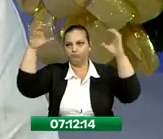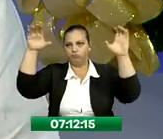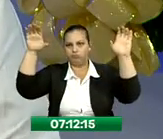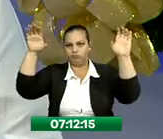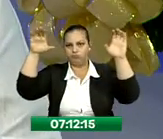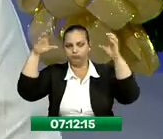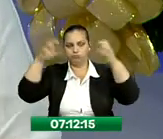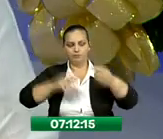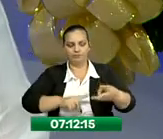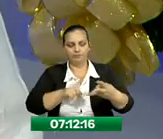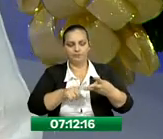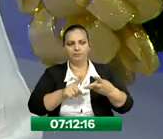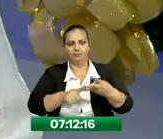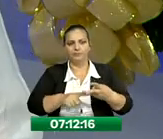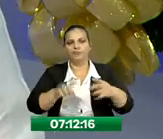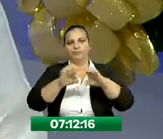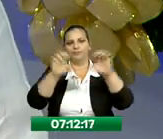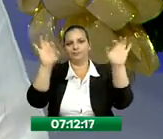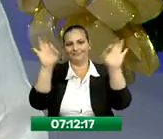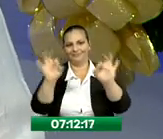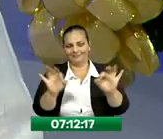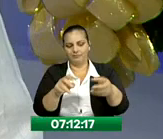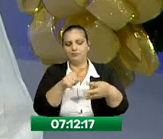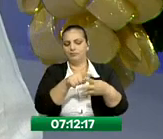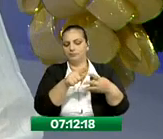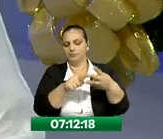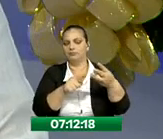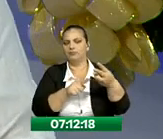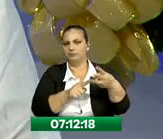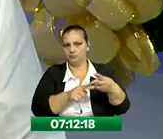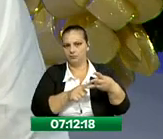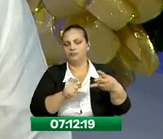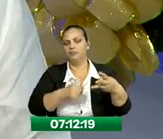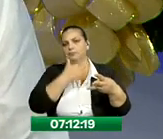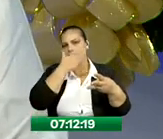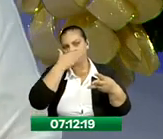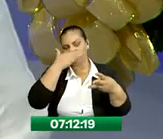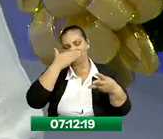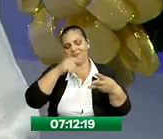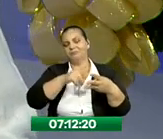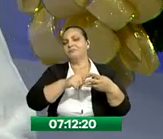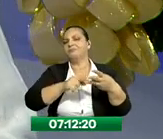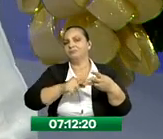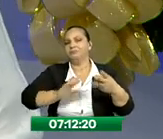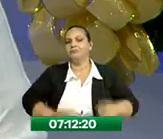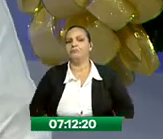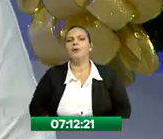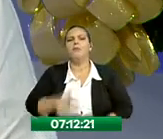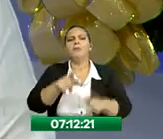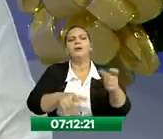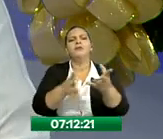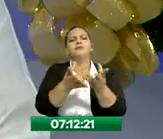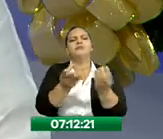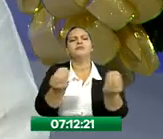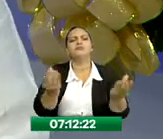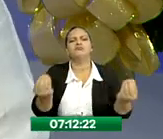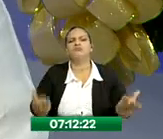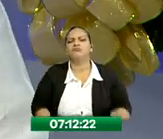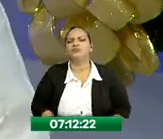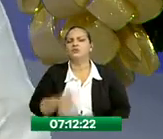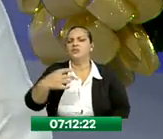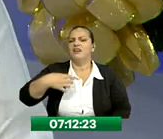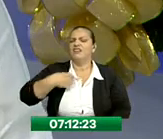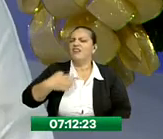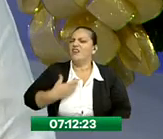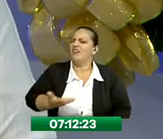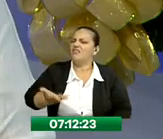de facturación donde radicaban los reclamos de los ciudadanos, el tema de alumbrado público y un aspecto